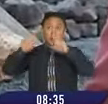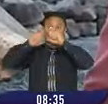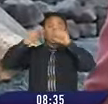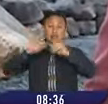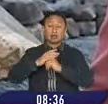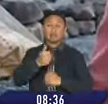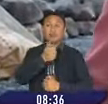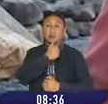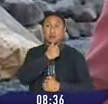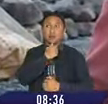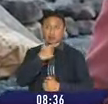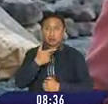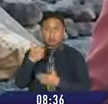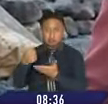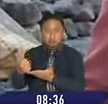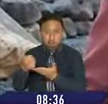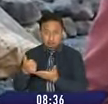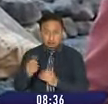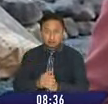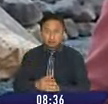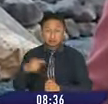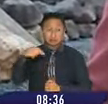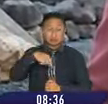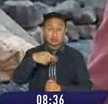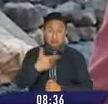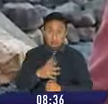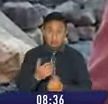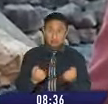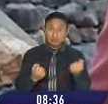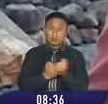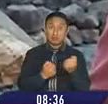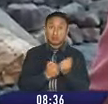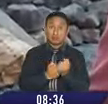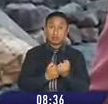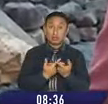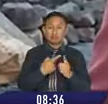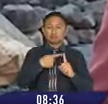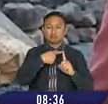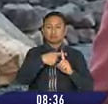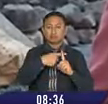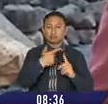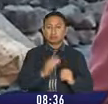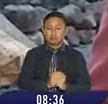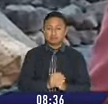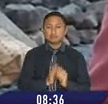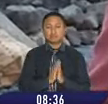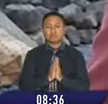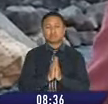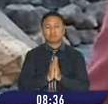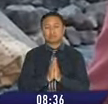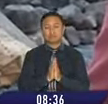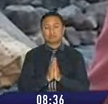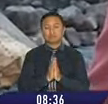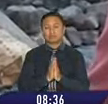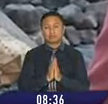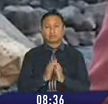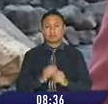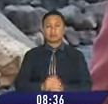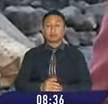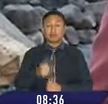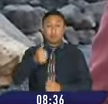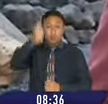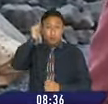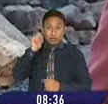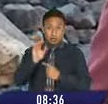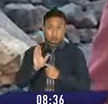empresa privada y ahí se podría decir resultados positivos del llamado de la empresa, del reportaje que